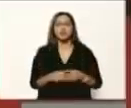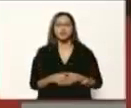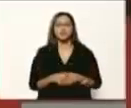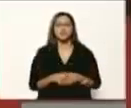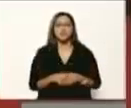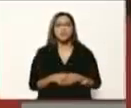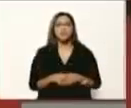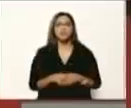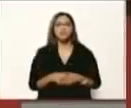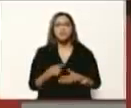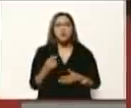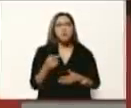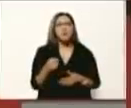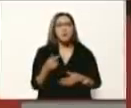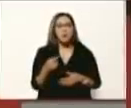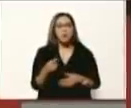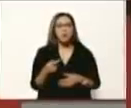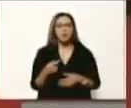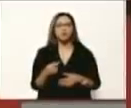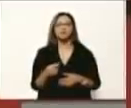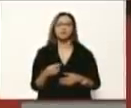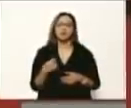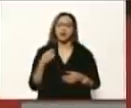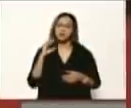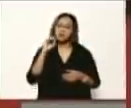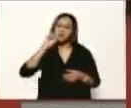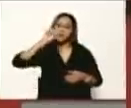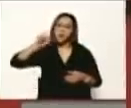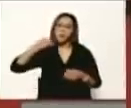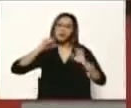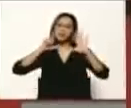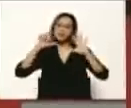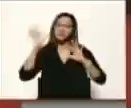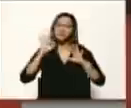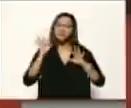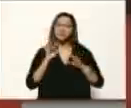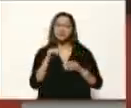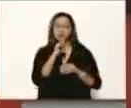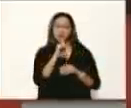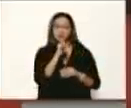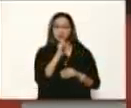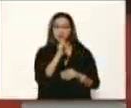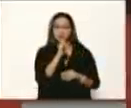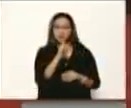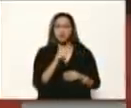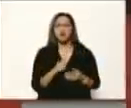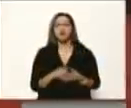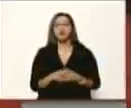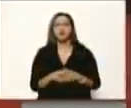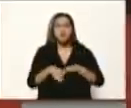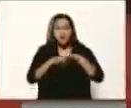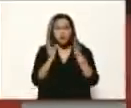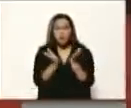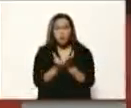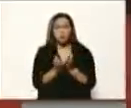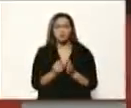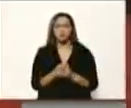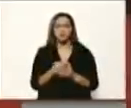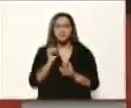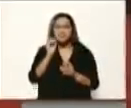las muy pocas. Es menos del 0,7% de denuncias hay en el universo. Menos del